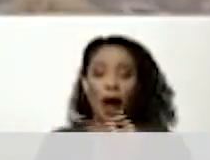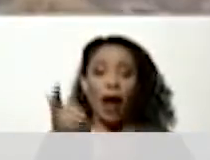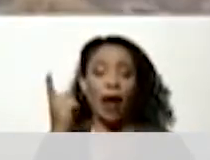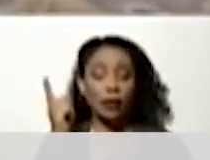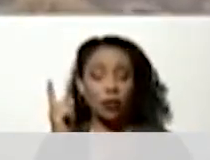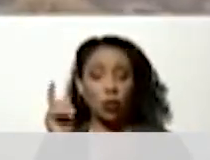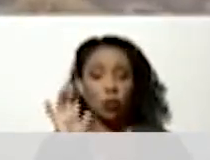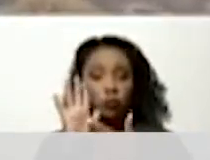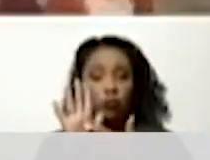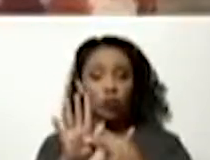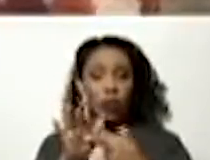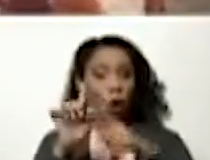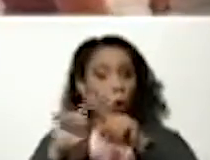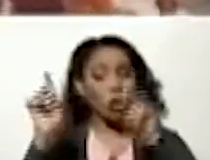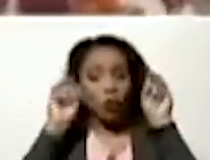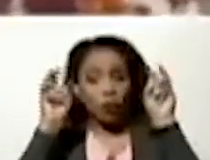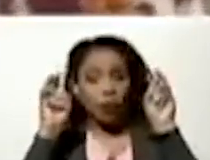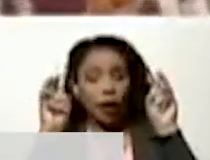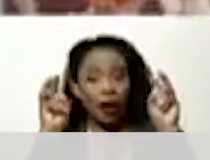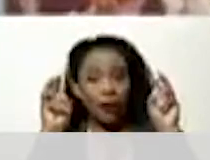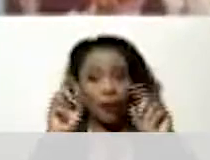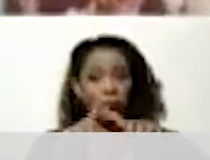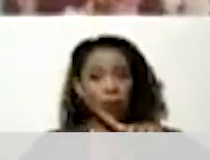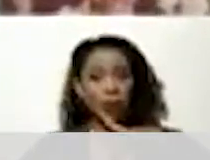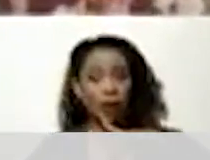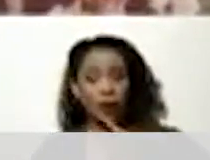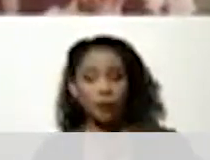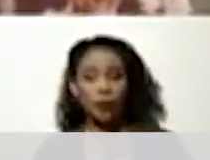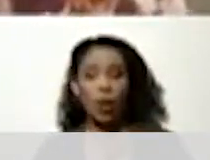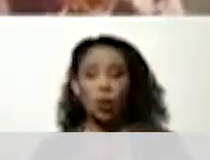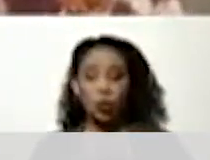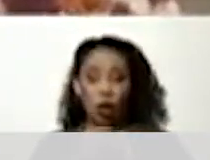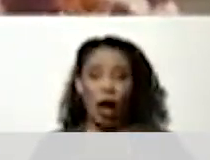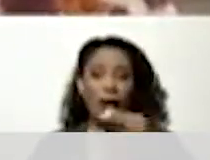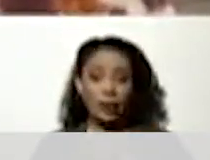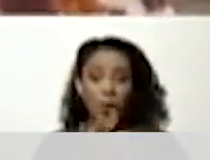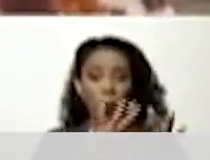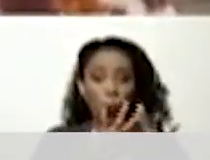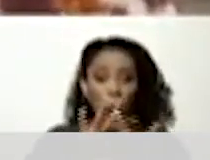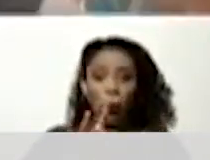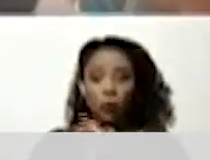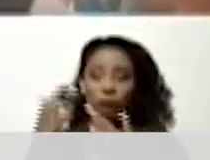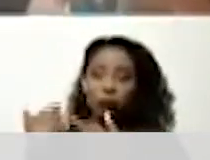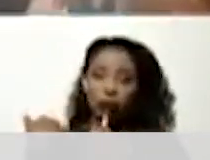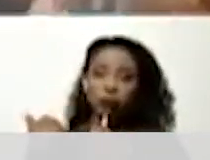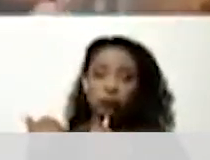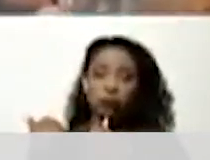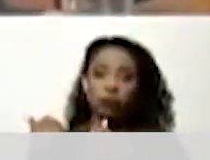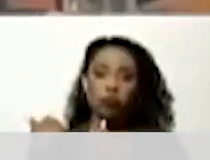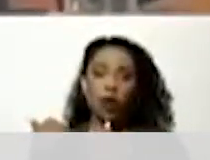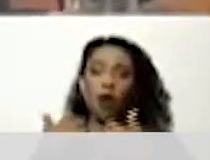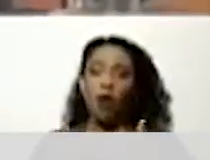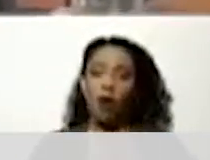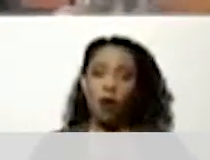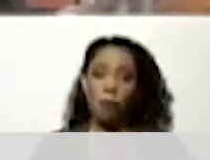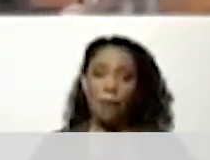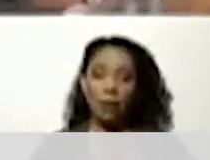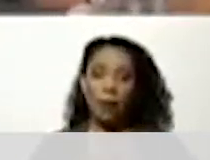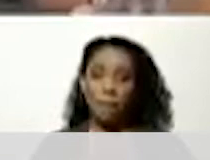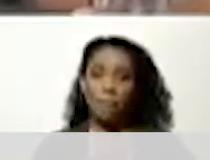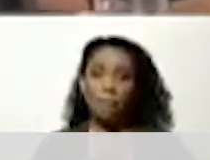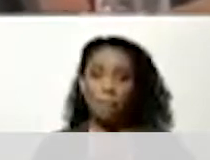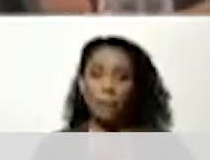energía. Asimismo, Soteldo señaló avances en materia agrícola que lleva a Venezuela como intercambio de experiencias en